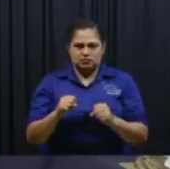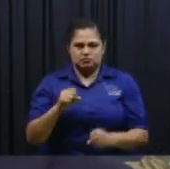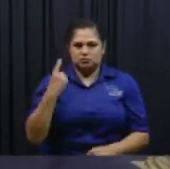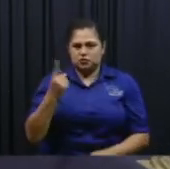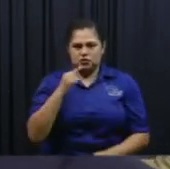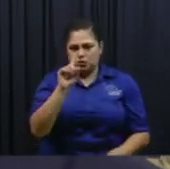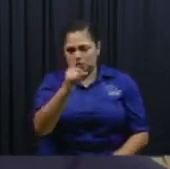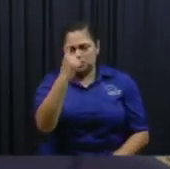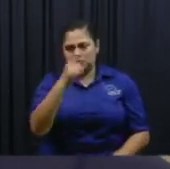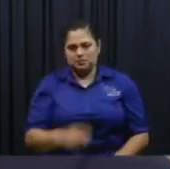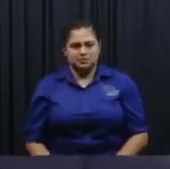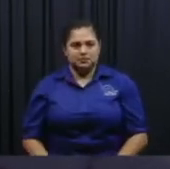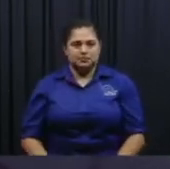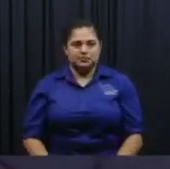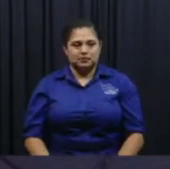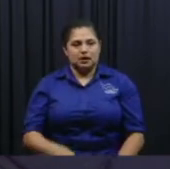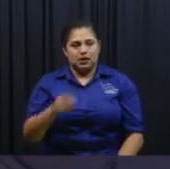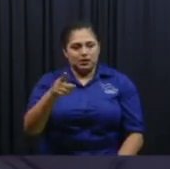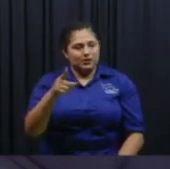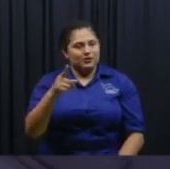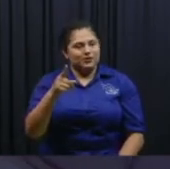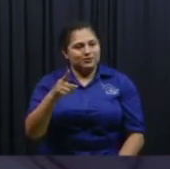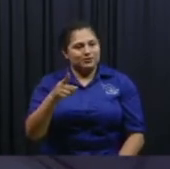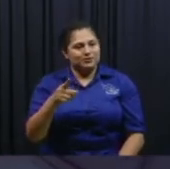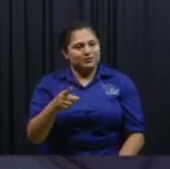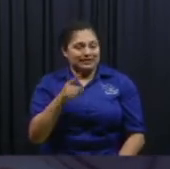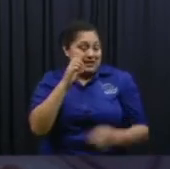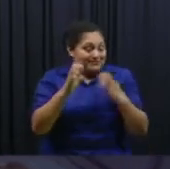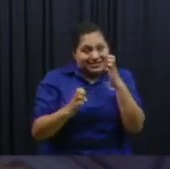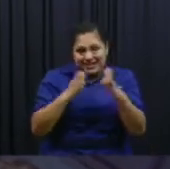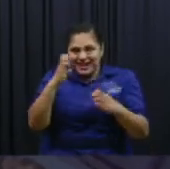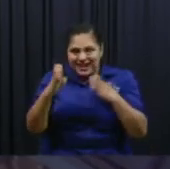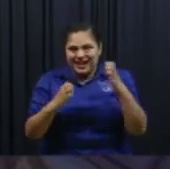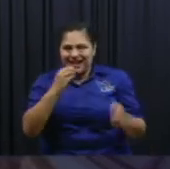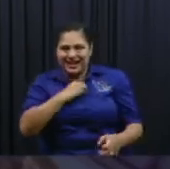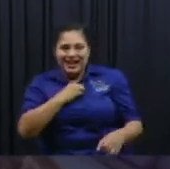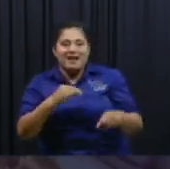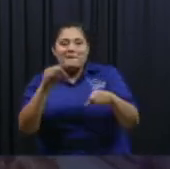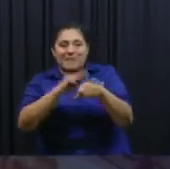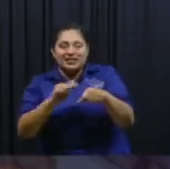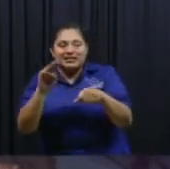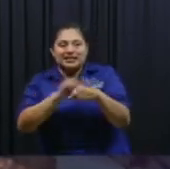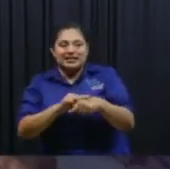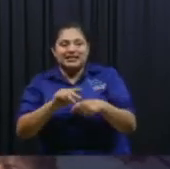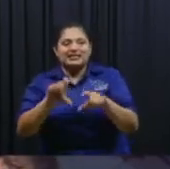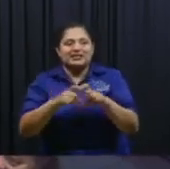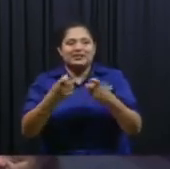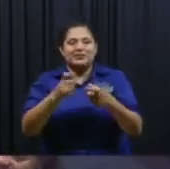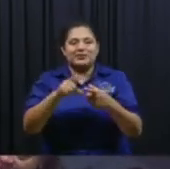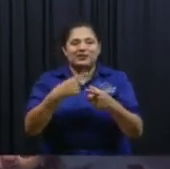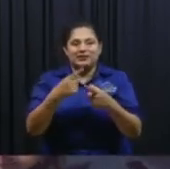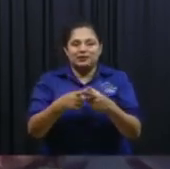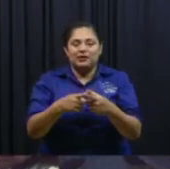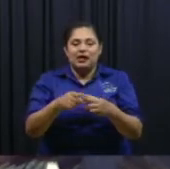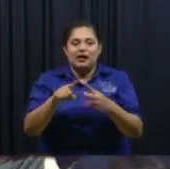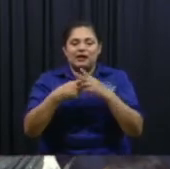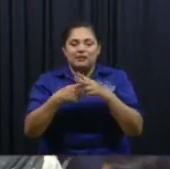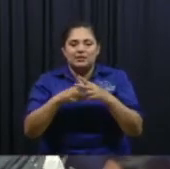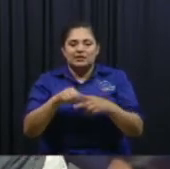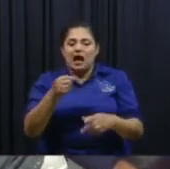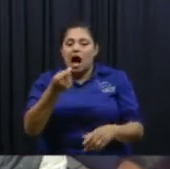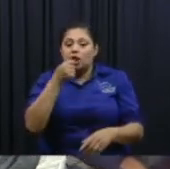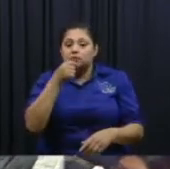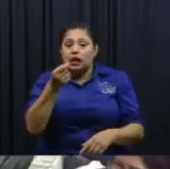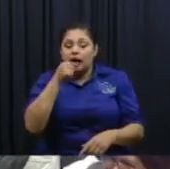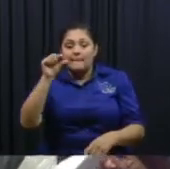solo uno y te vas a picar es como cuando uno empieza a comer manías Ay qué ricas están